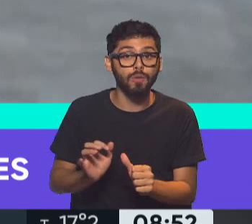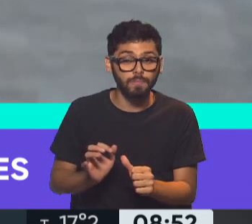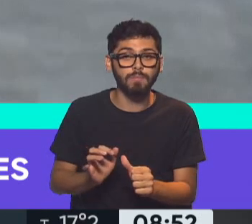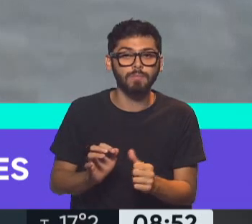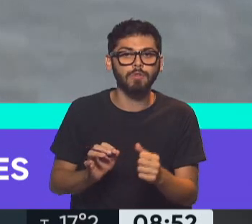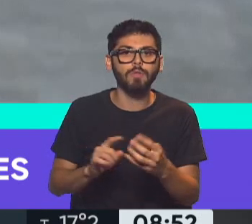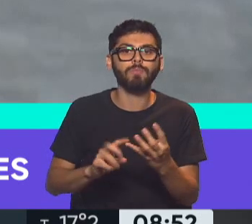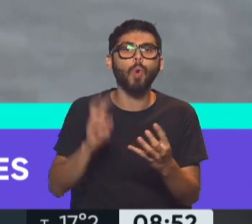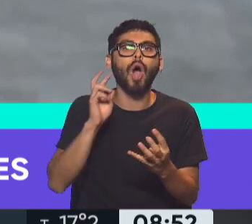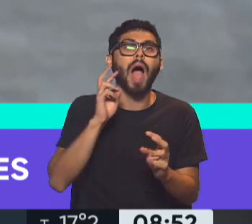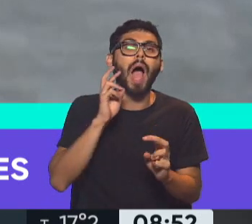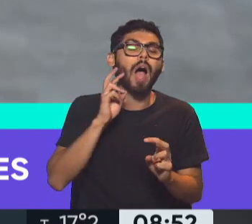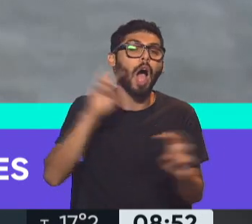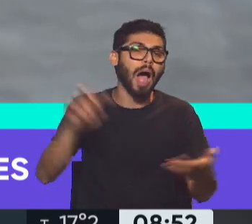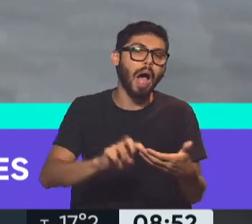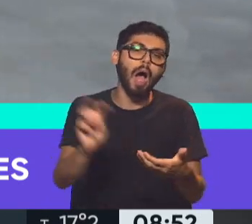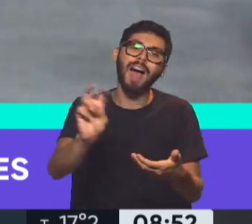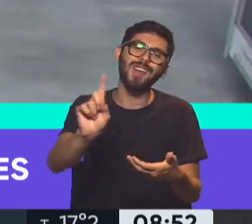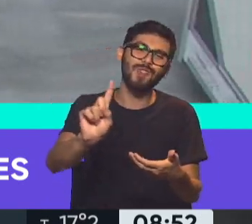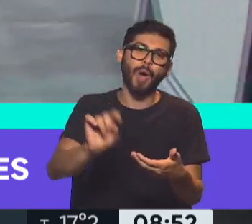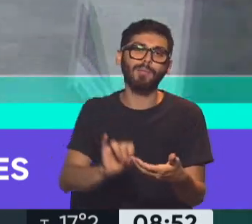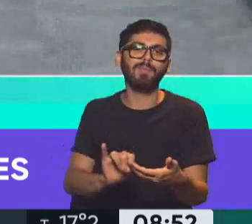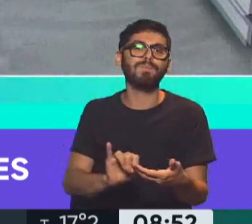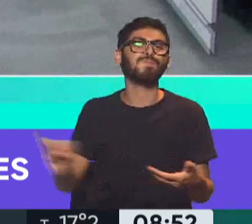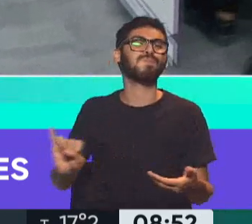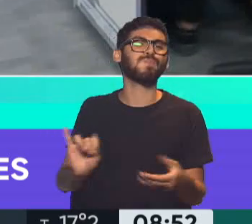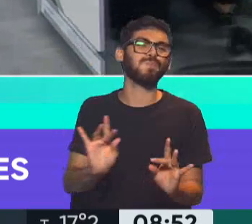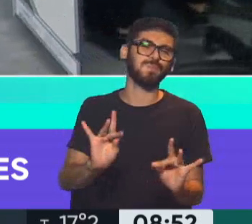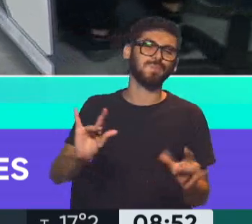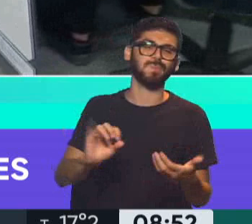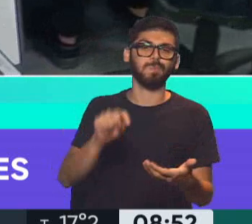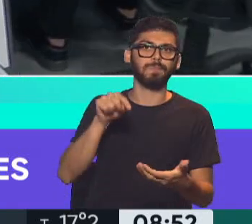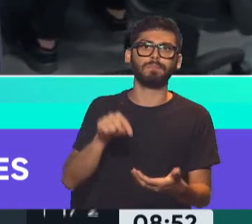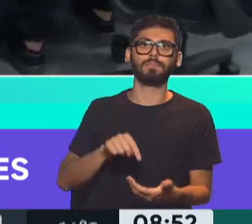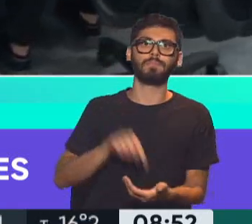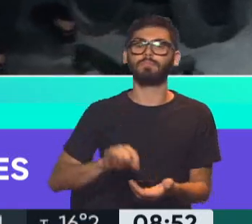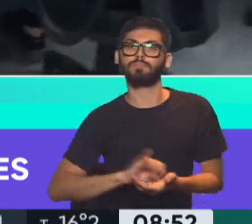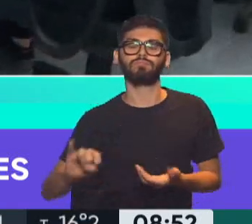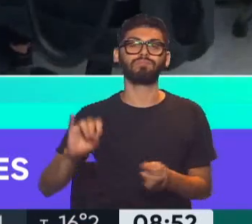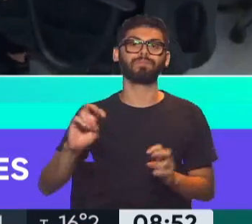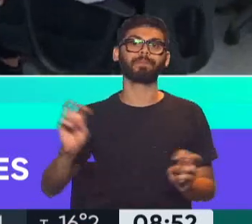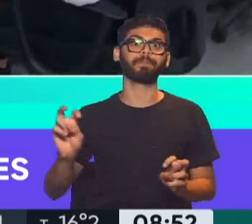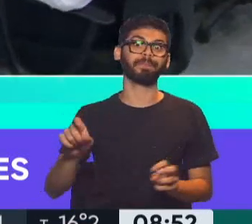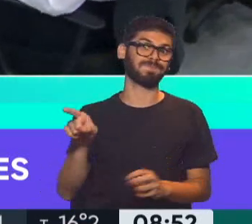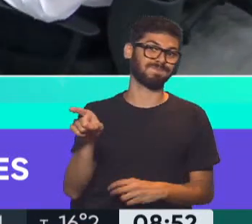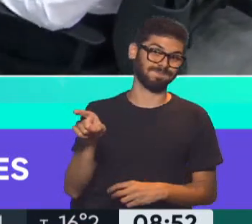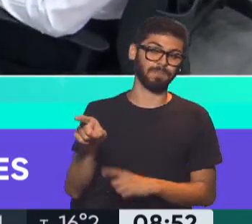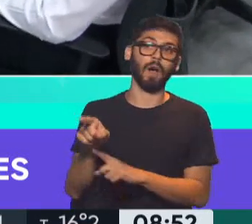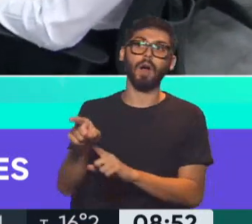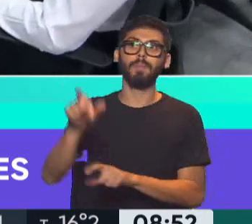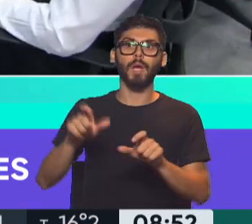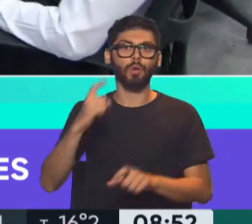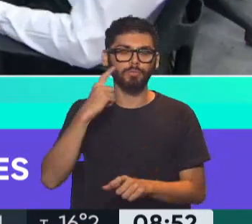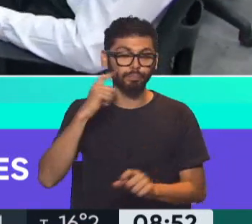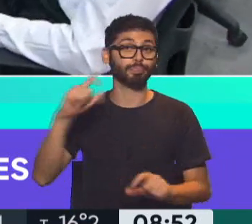alarma silenciosa que viene acá a los centros de monitoreo y se alerta al personal de seguridad recordemos que está